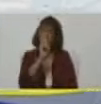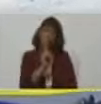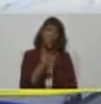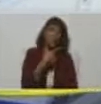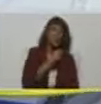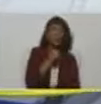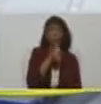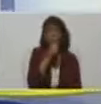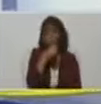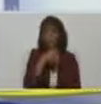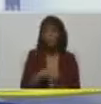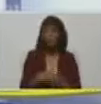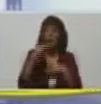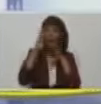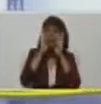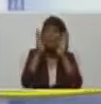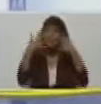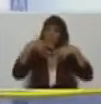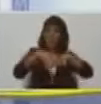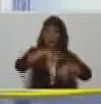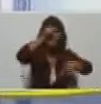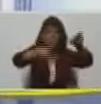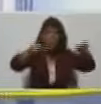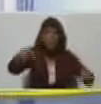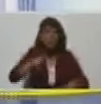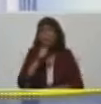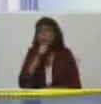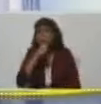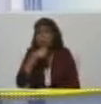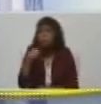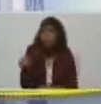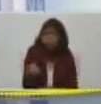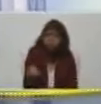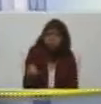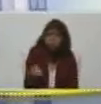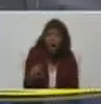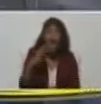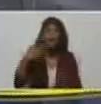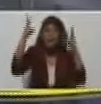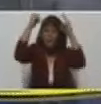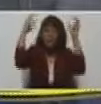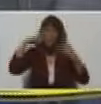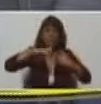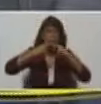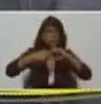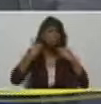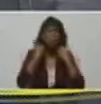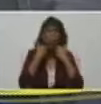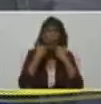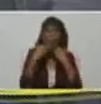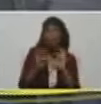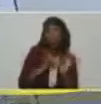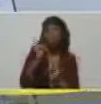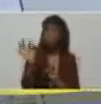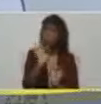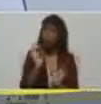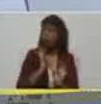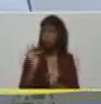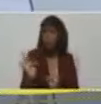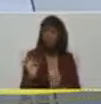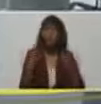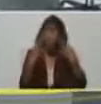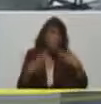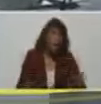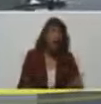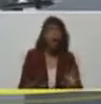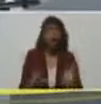Piso 1, la unidad de atención integral al adulto mayor y el servicio de enfermedades crónicas no transmisibles y